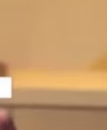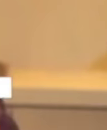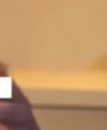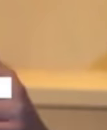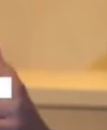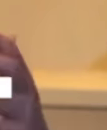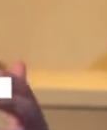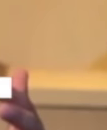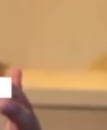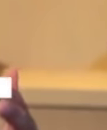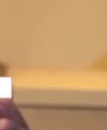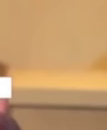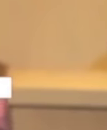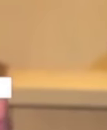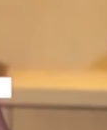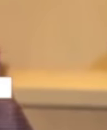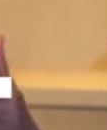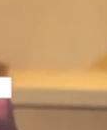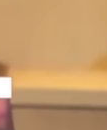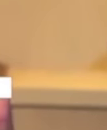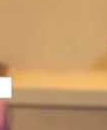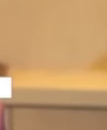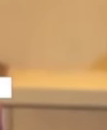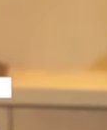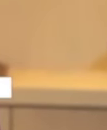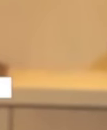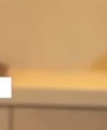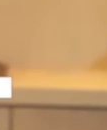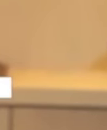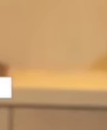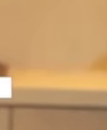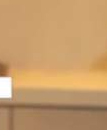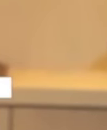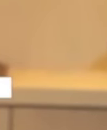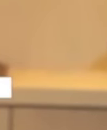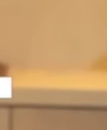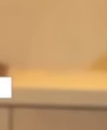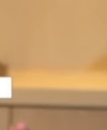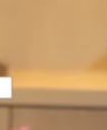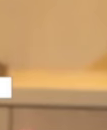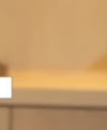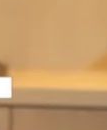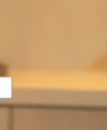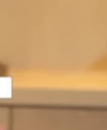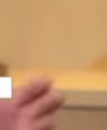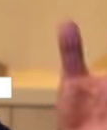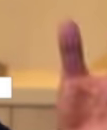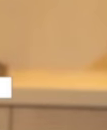fiscales carnales. Bueno, yo insisto en que no lo veo como un fiscal carnal. Conozco en